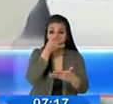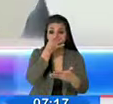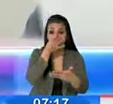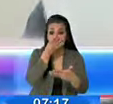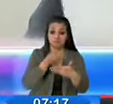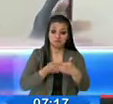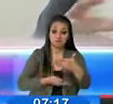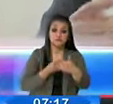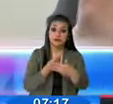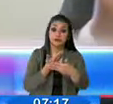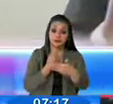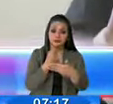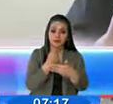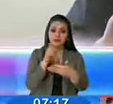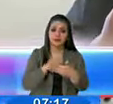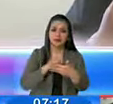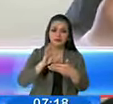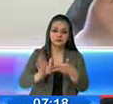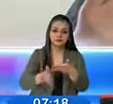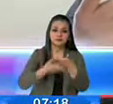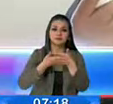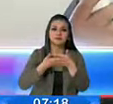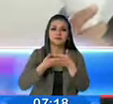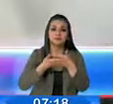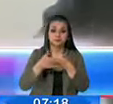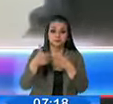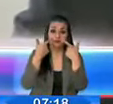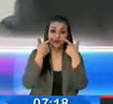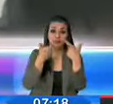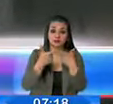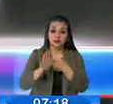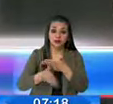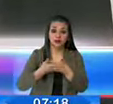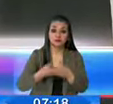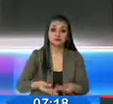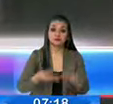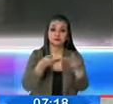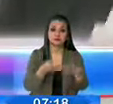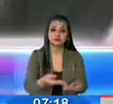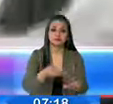señala que se adjunta a la Fiscalía General del Estado